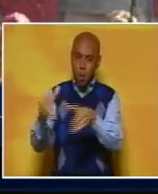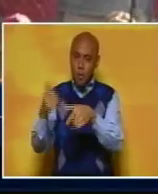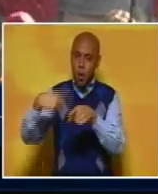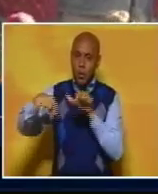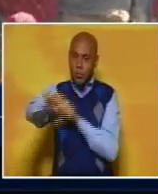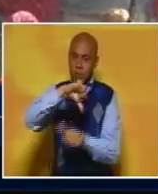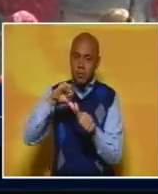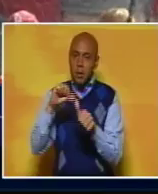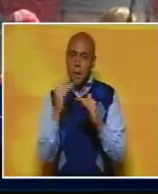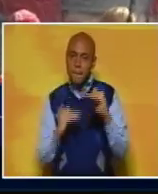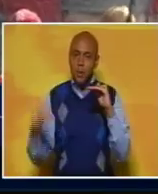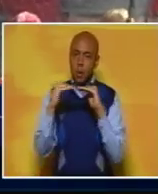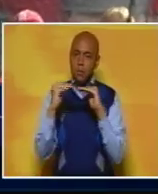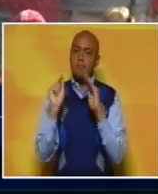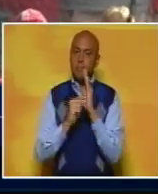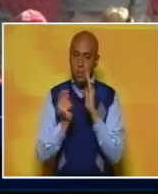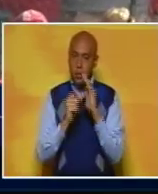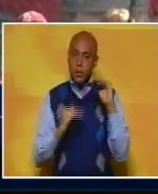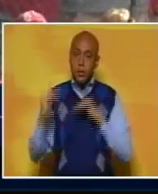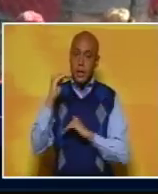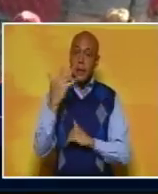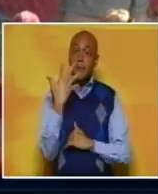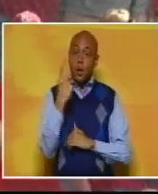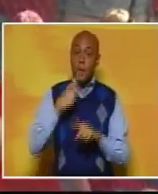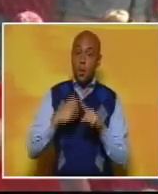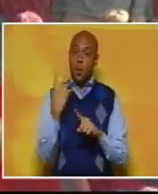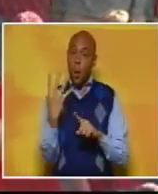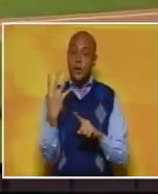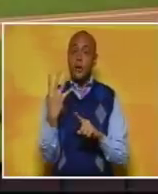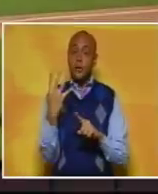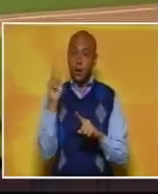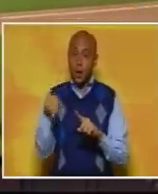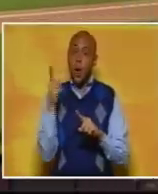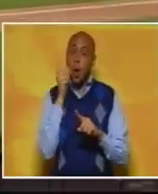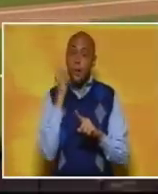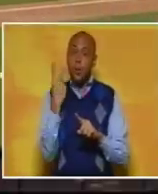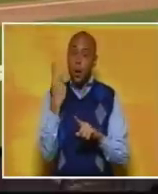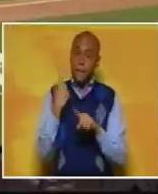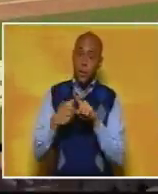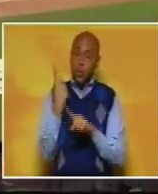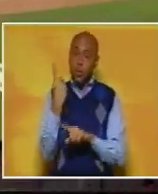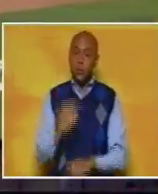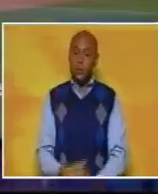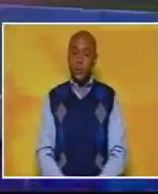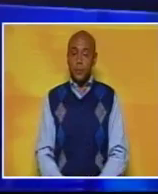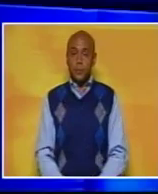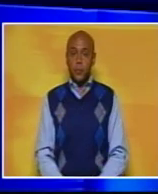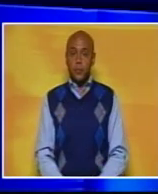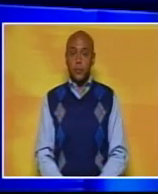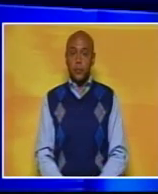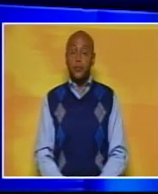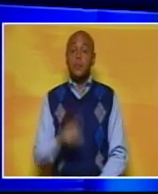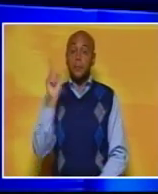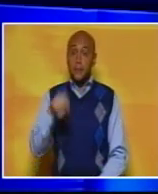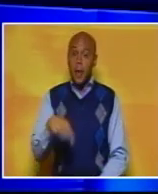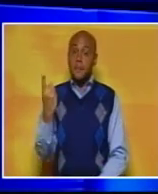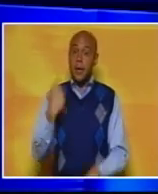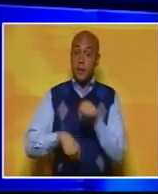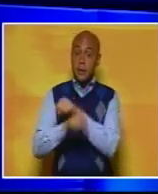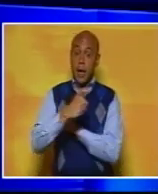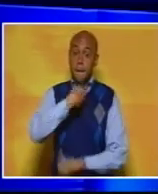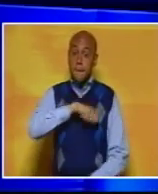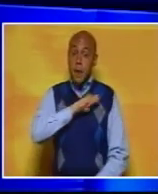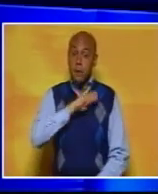punta de boletos para llevarse el triunfo 5-4. José Altuve se fue de 2-1. Seguimos con fútbol español